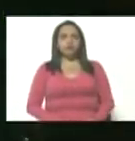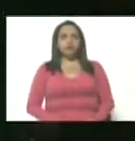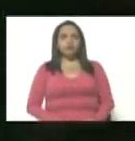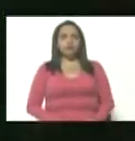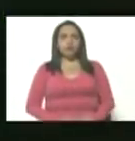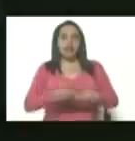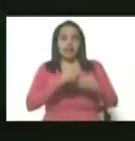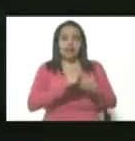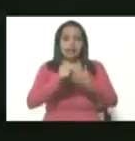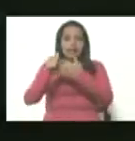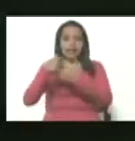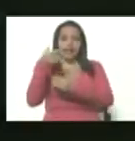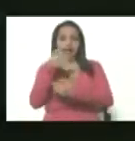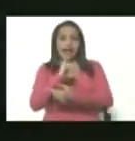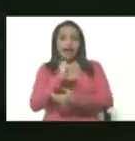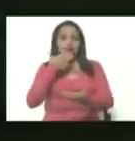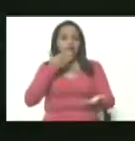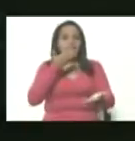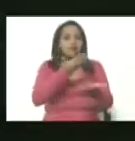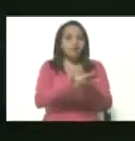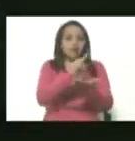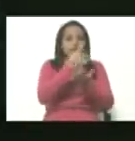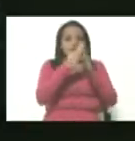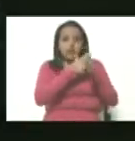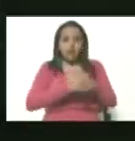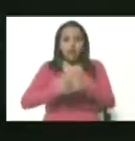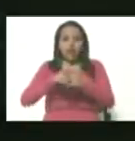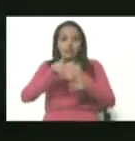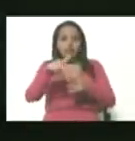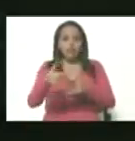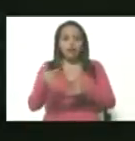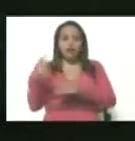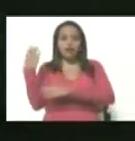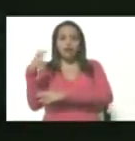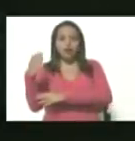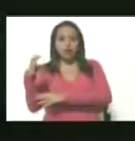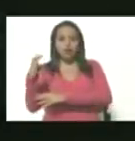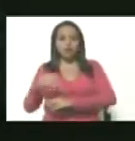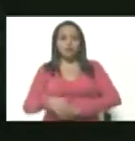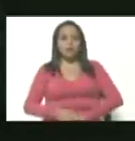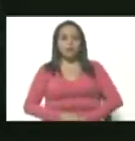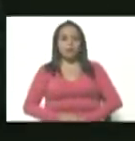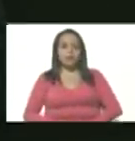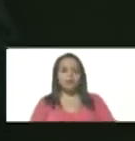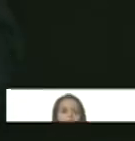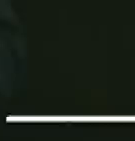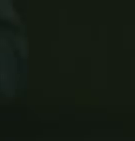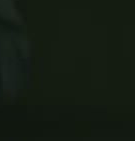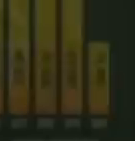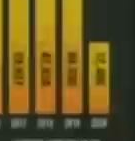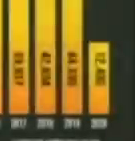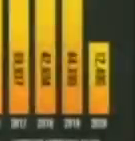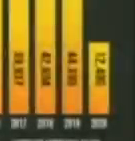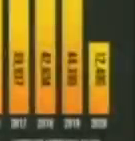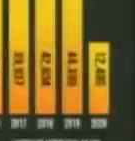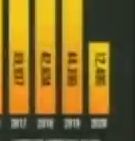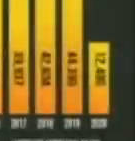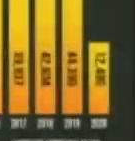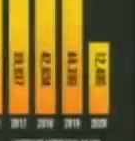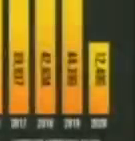capos que estaban solicitados por los Estados Unidos, posteriormente de Colombia, fueron a Estados Unidos a pagar